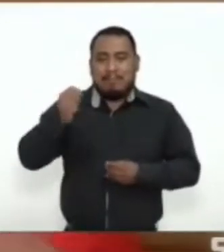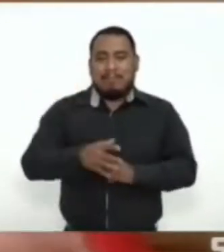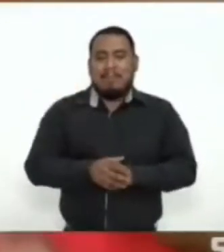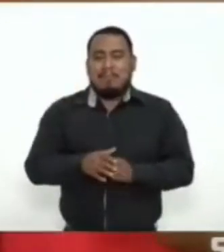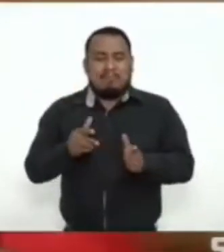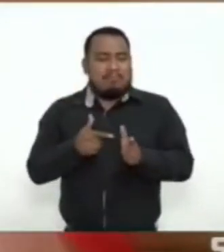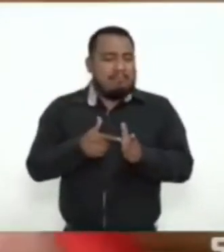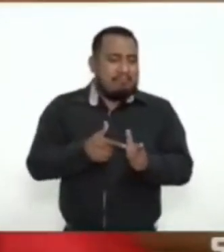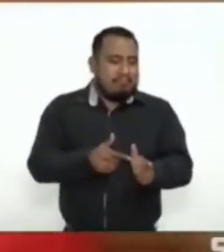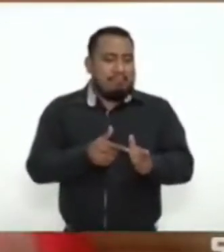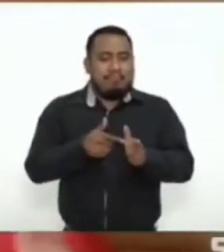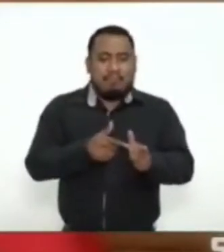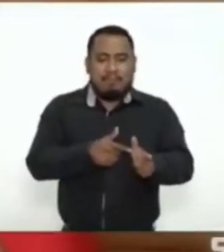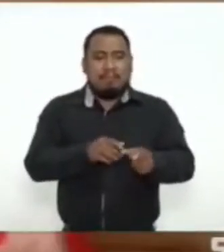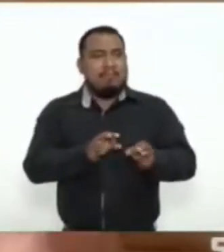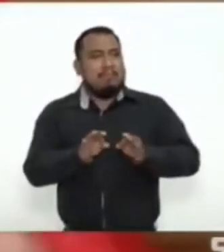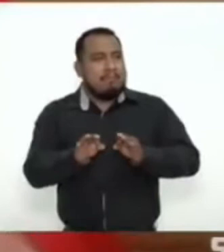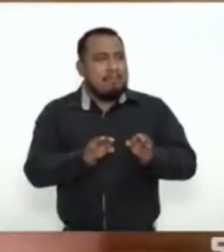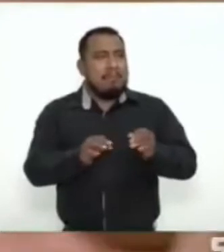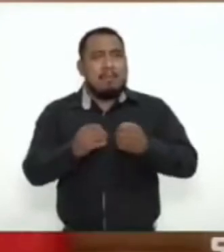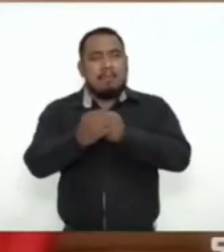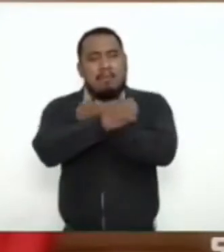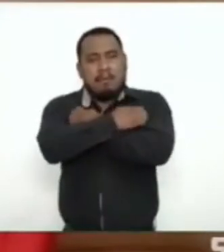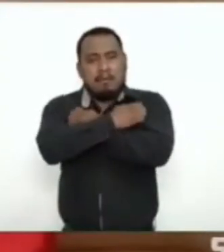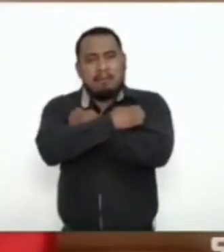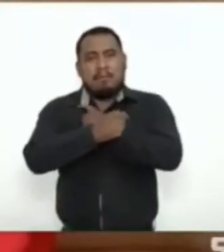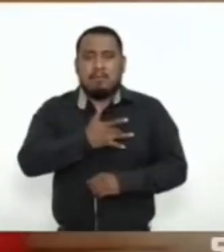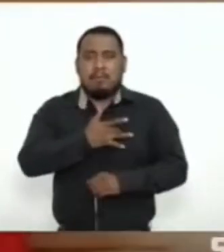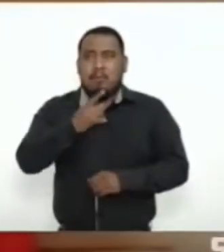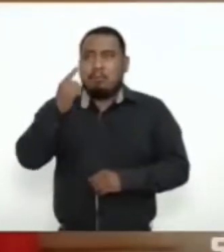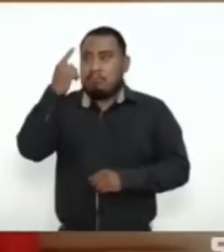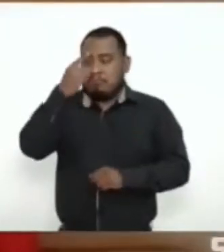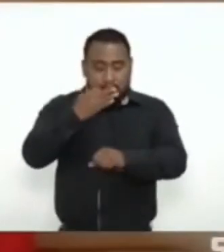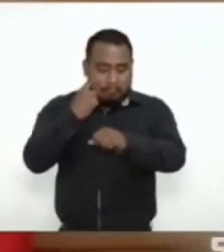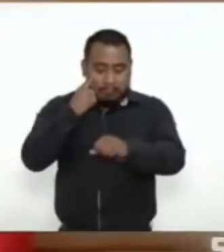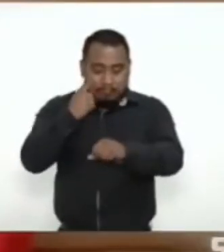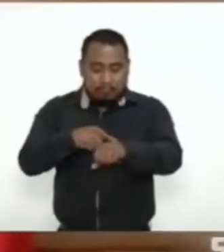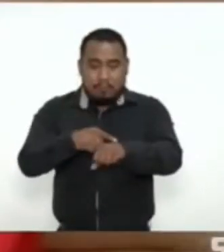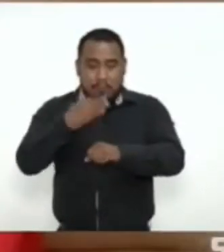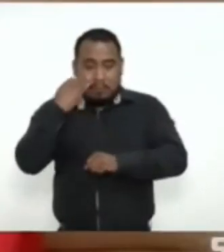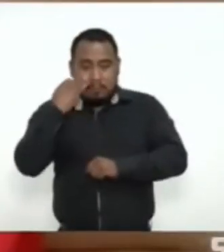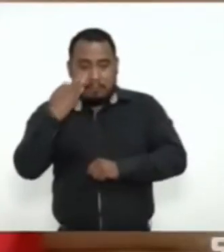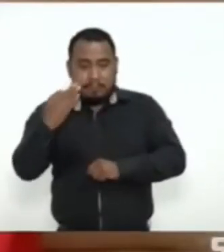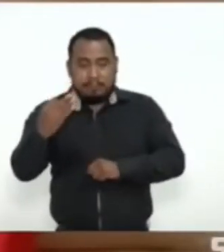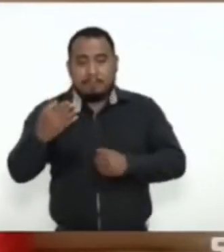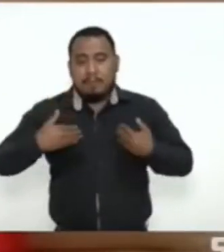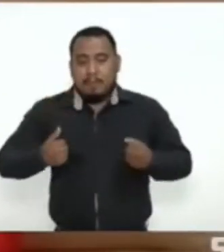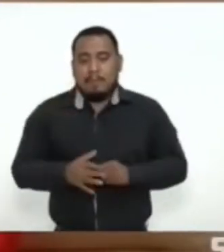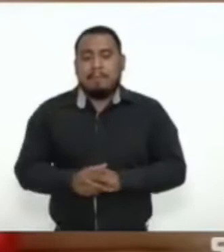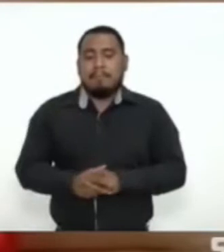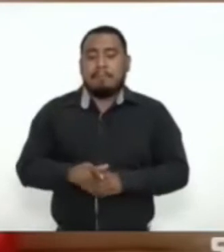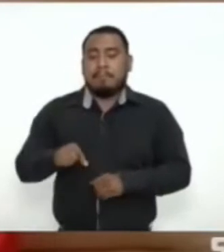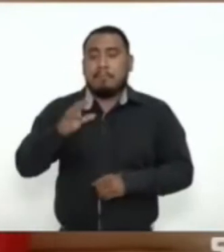seguir, ¿no? Seguir en la educación, seguir con nuestro ritmo de trabajo. Entonces, para poder entender toda esta parte,